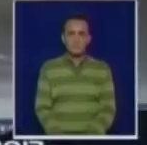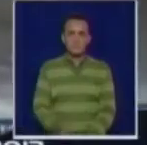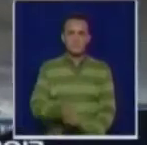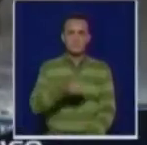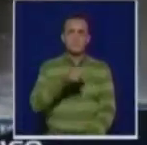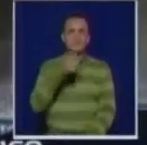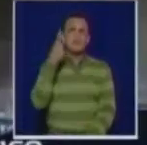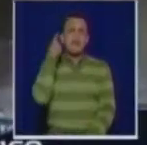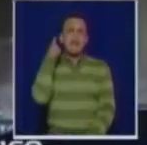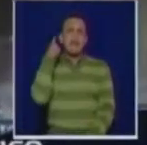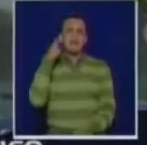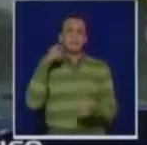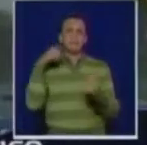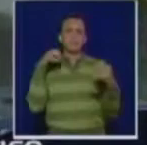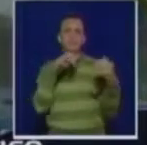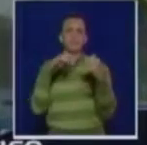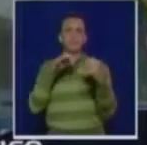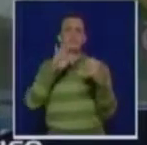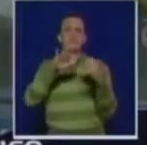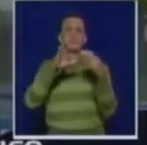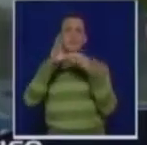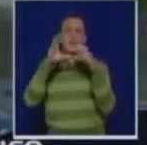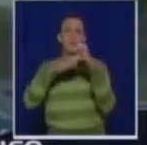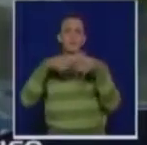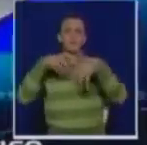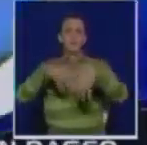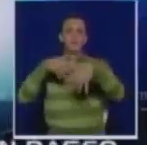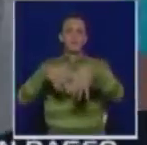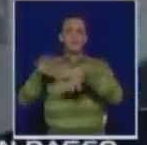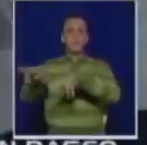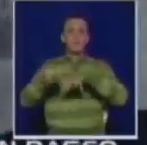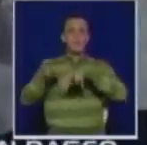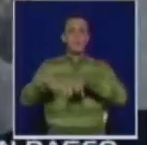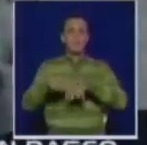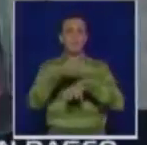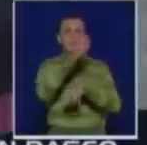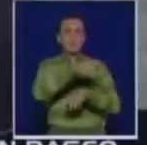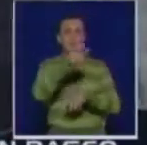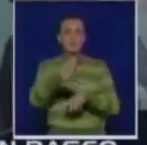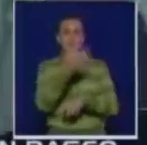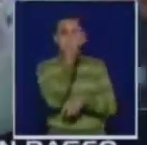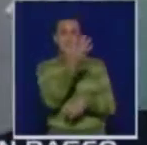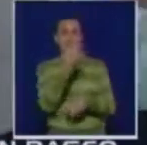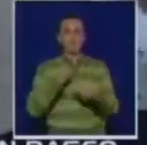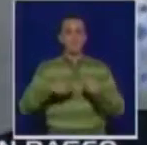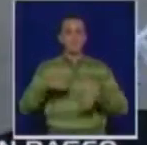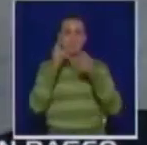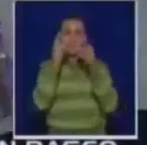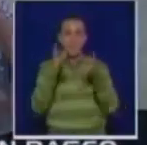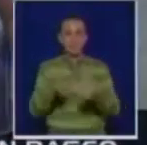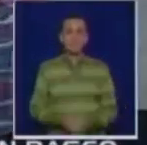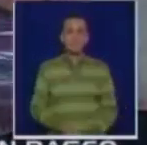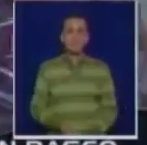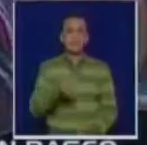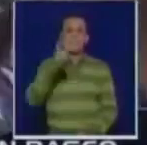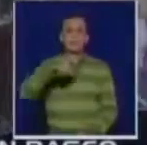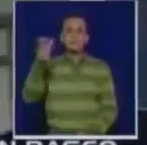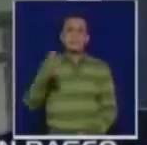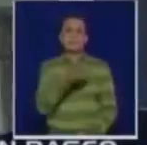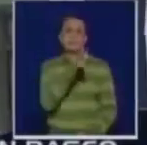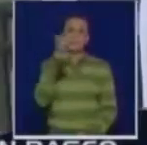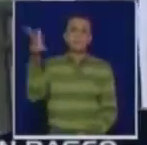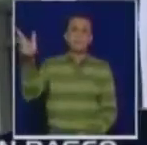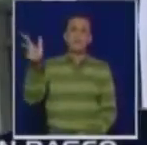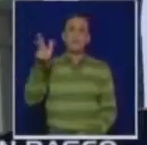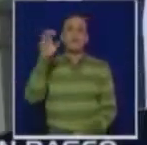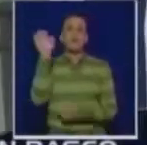en los disturbios de ayer por el paro agrario en el Cauca continúan en estado crítico. Para 82 personas, la mayoría de la tercera edad, su paseo a Ecuador se convirtió en